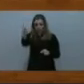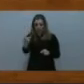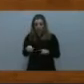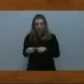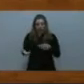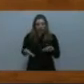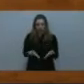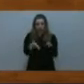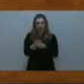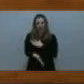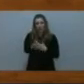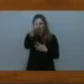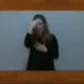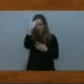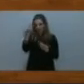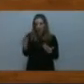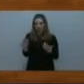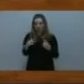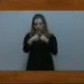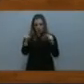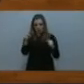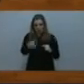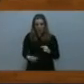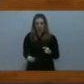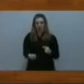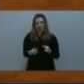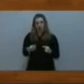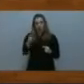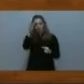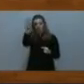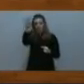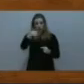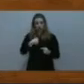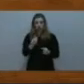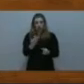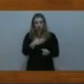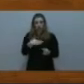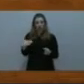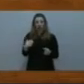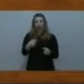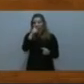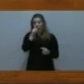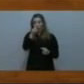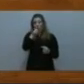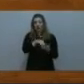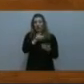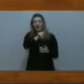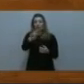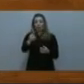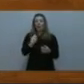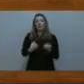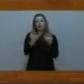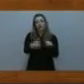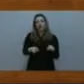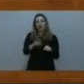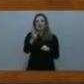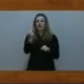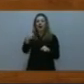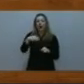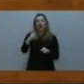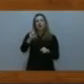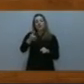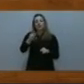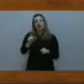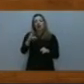principal protagonista de su paso por Asturias, pudiera pedir un deseo, yo creo que para el 2021, para el Xacobeo, que se prevén 700.000 visitantes, tendría 2